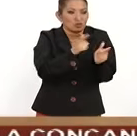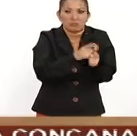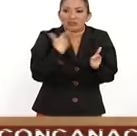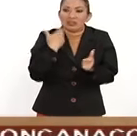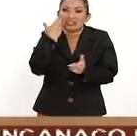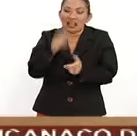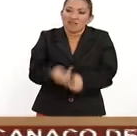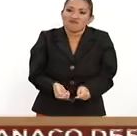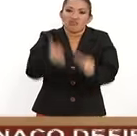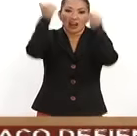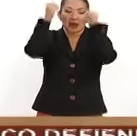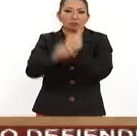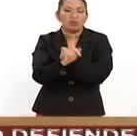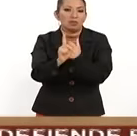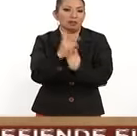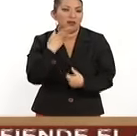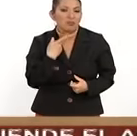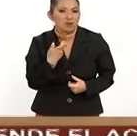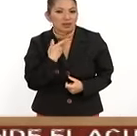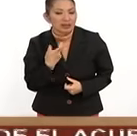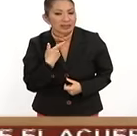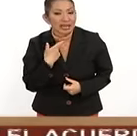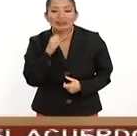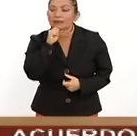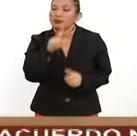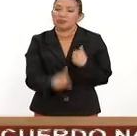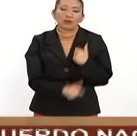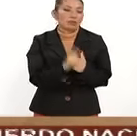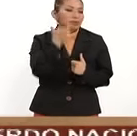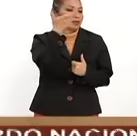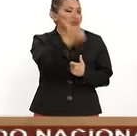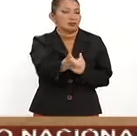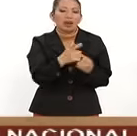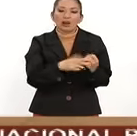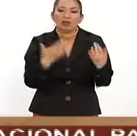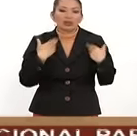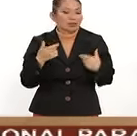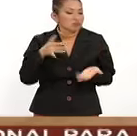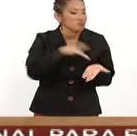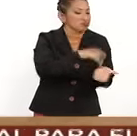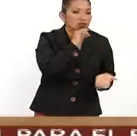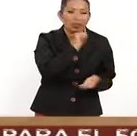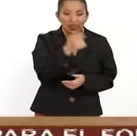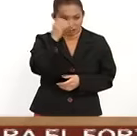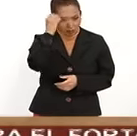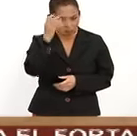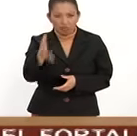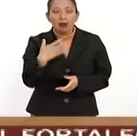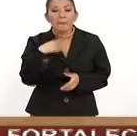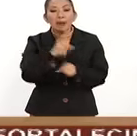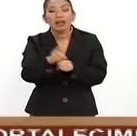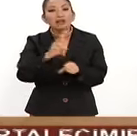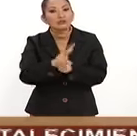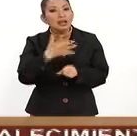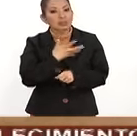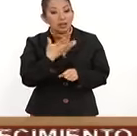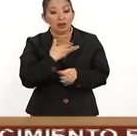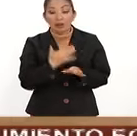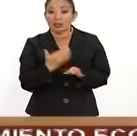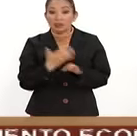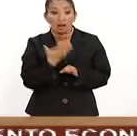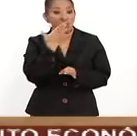una salida a la crisis política que además se suma a toda la crisis económica y humanitaria. No olvidemos que Venezuela tiene hoy en día